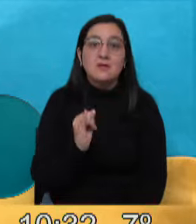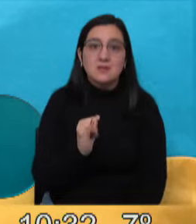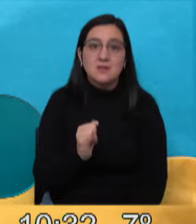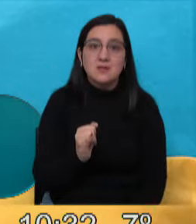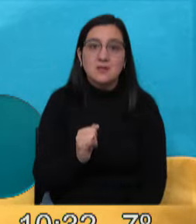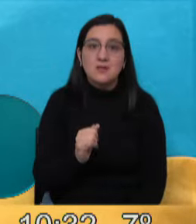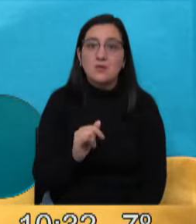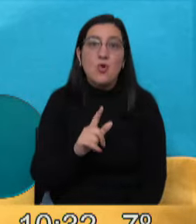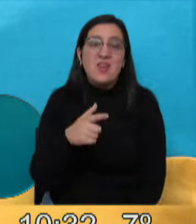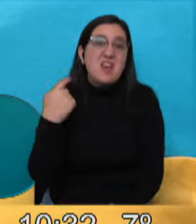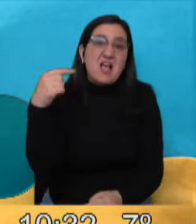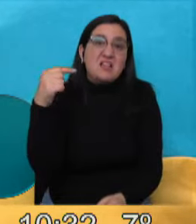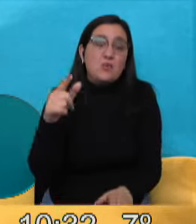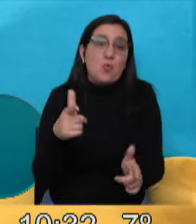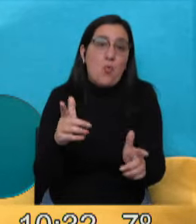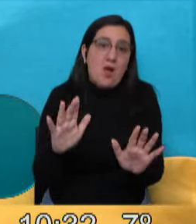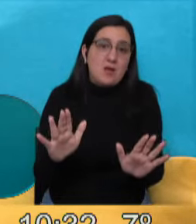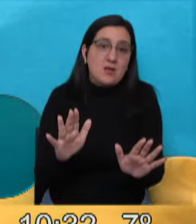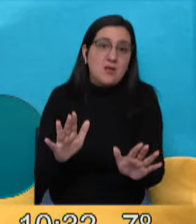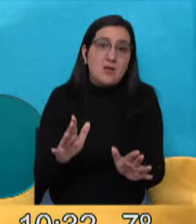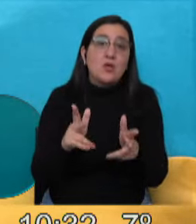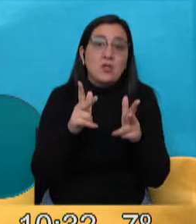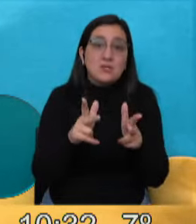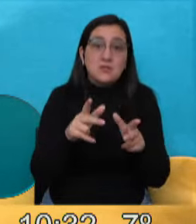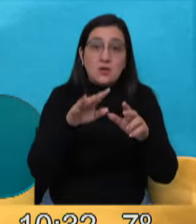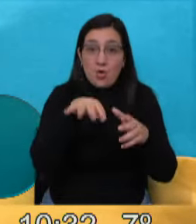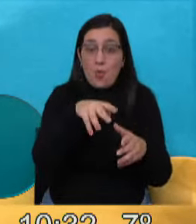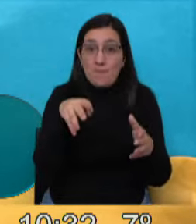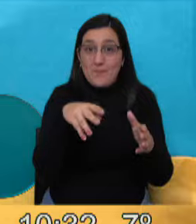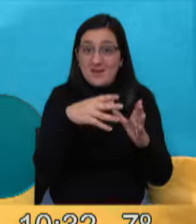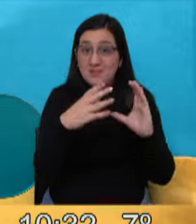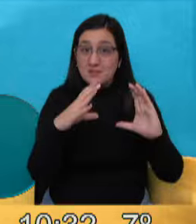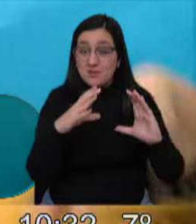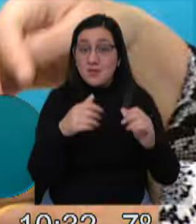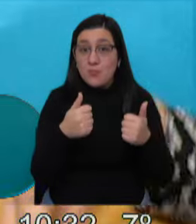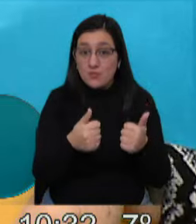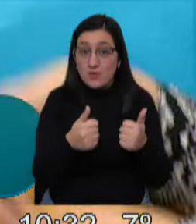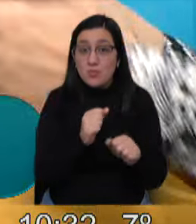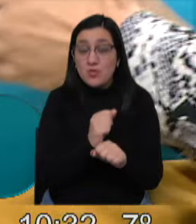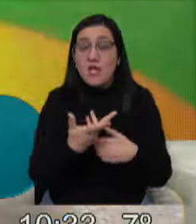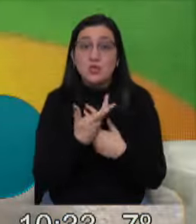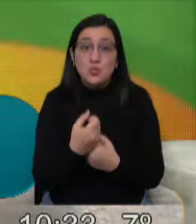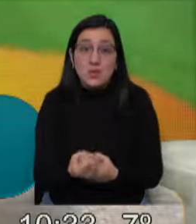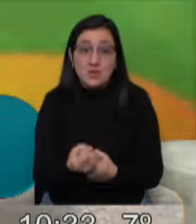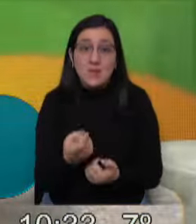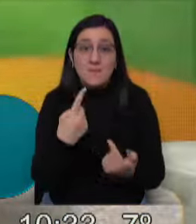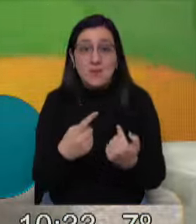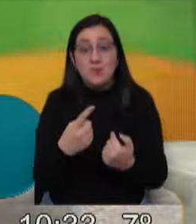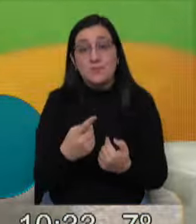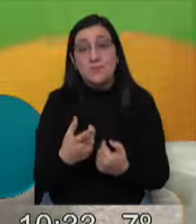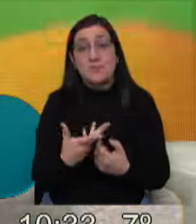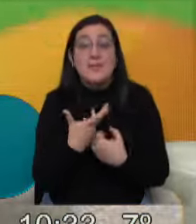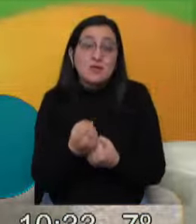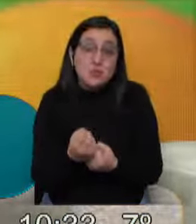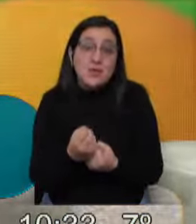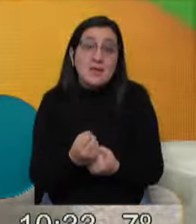hay contraindicaciones. Las dosis que recomiendan los paquetes están muy bien establecidas. No hay contraindicaciones. ¿Te puede ayudar ahora? Te va a ayudar si todo lo otro